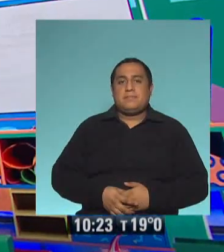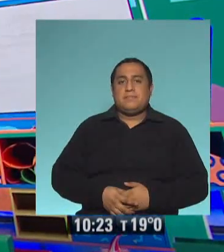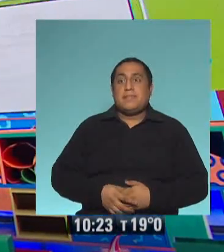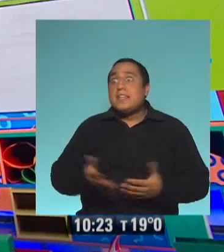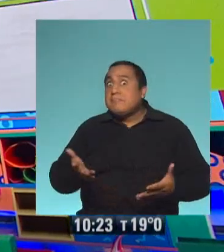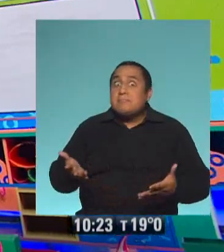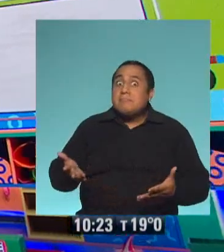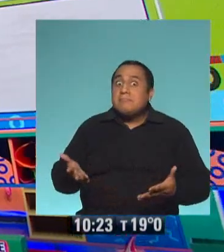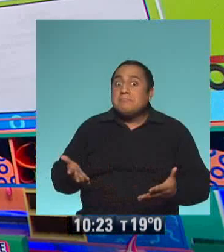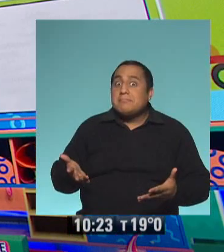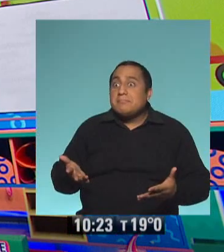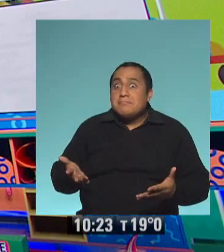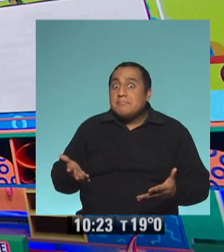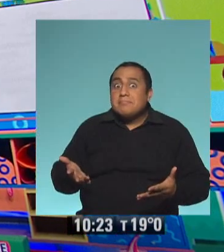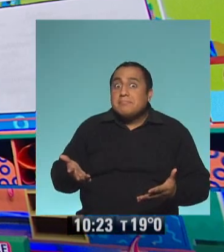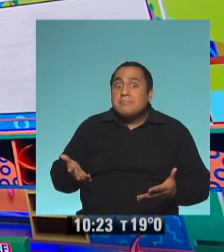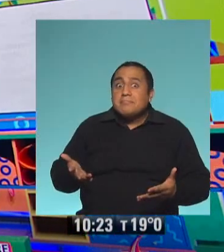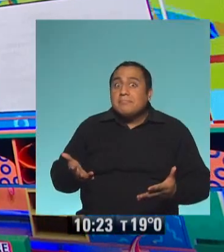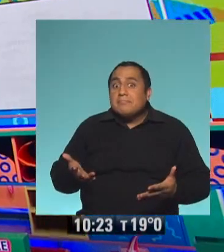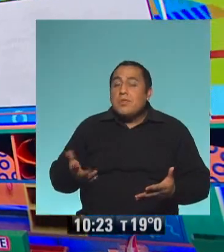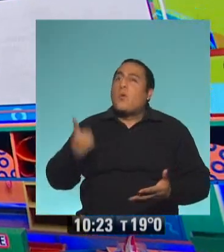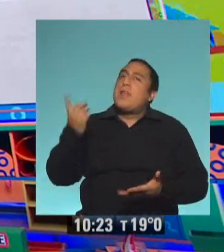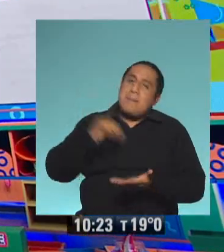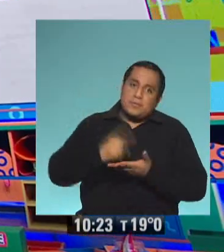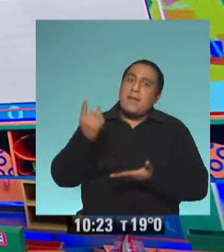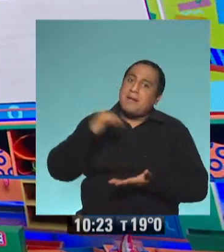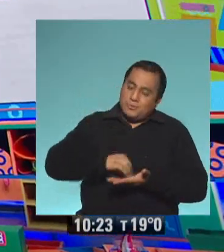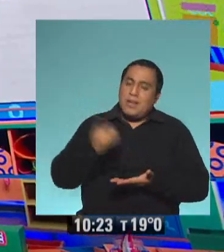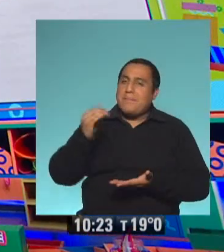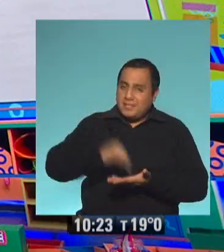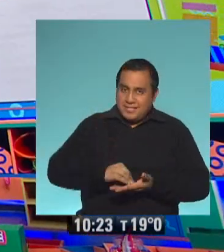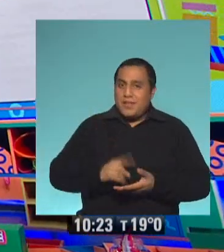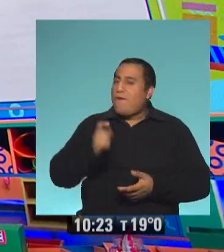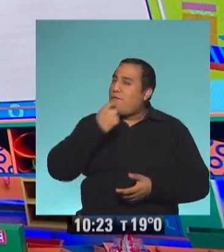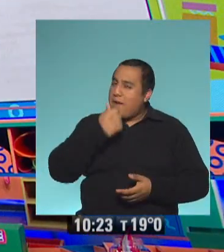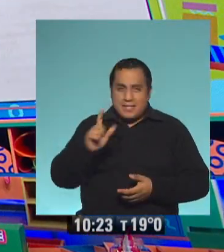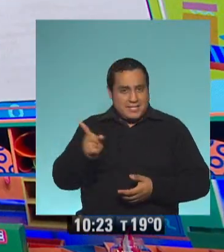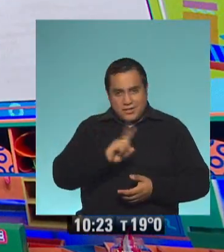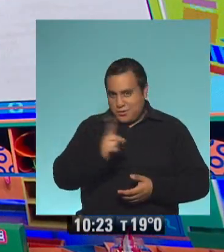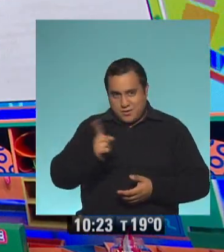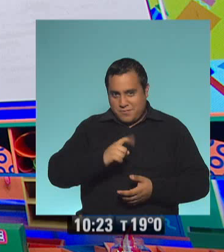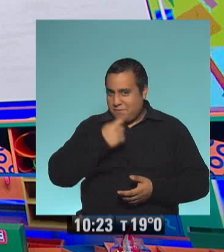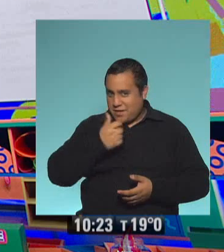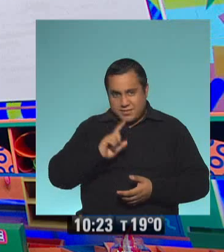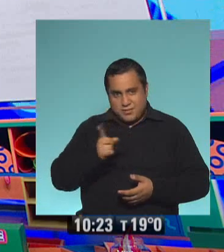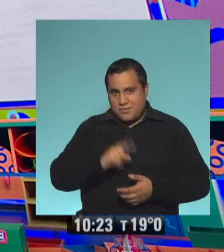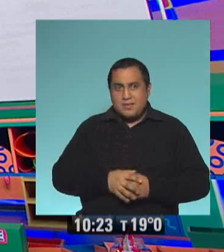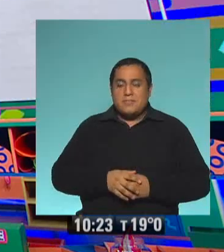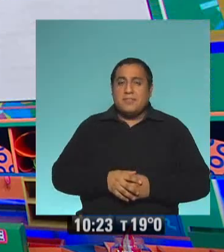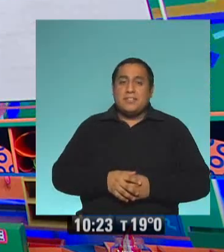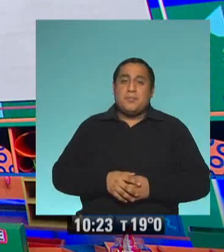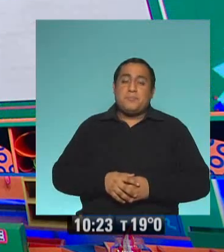Y ahora. ¡Y ahora! No, no funcionó. Una más, me una voy más. Volando. No es fácil. No es fácil no volar. No es sencillo. Mis rodillas